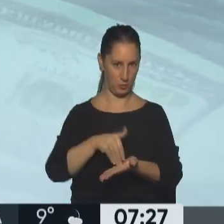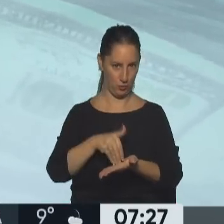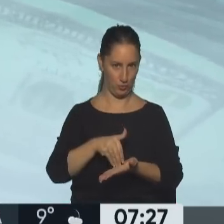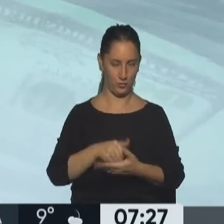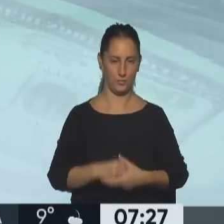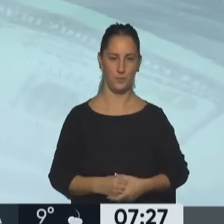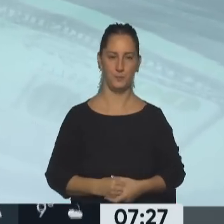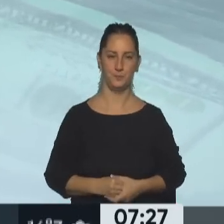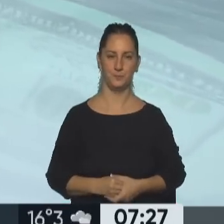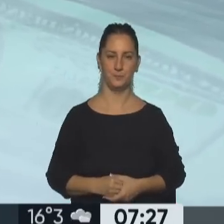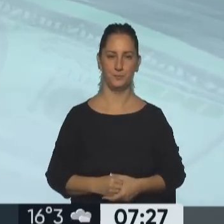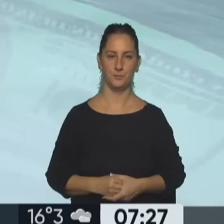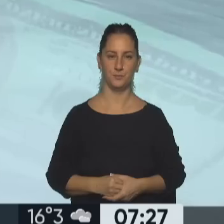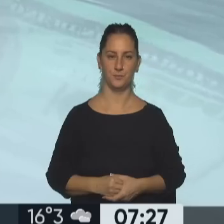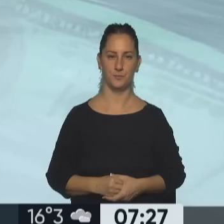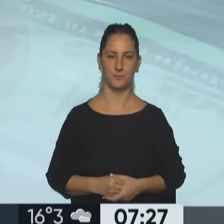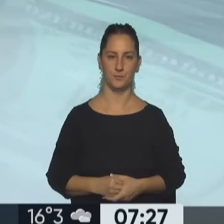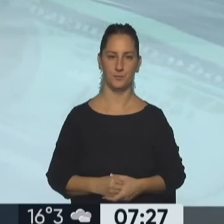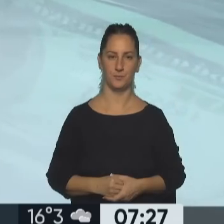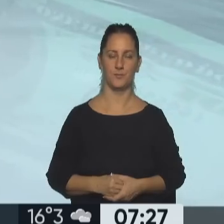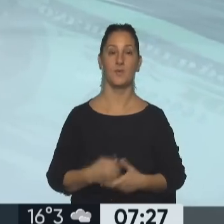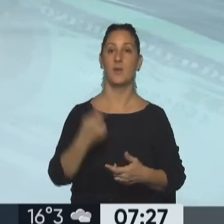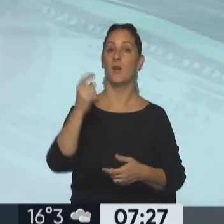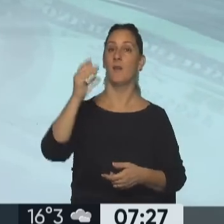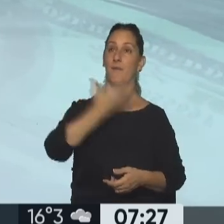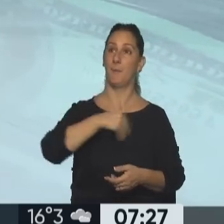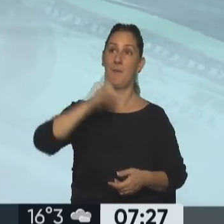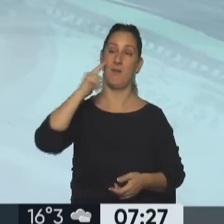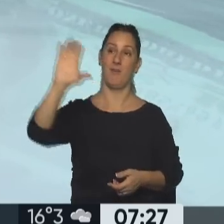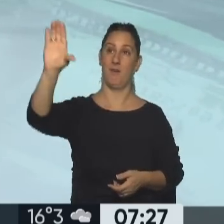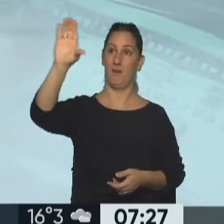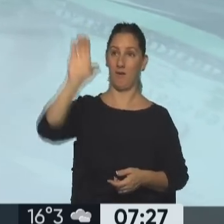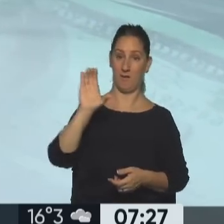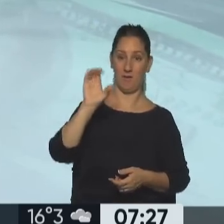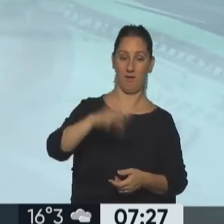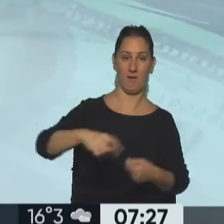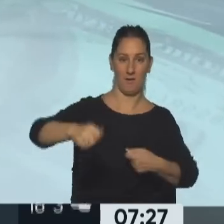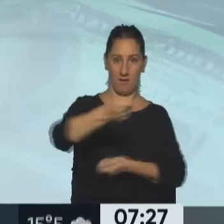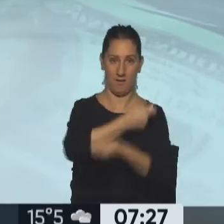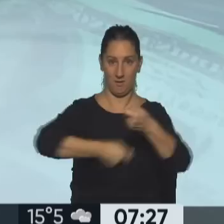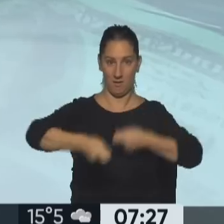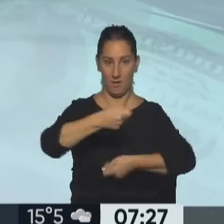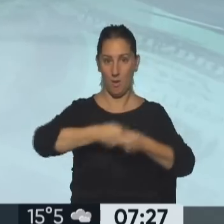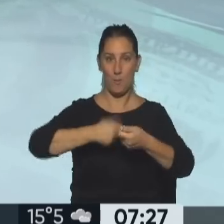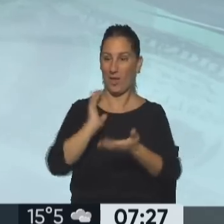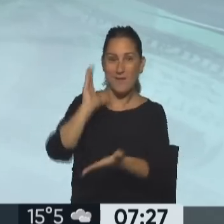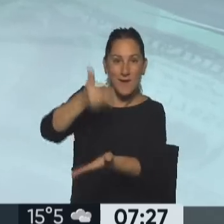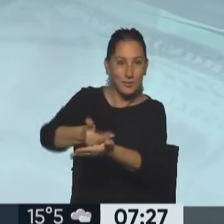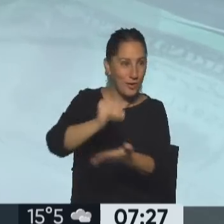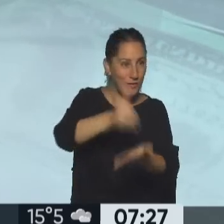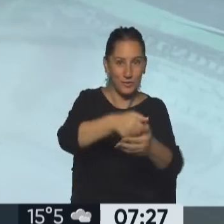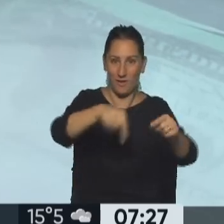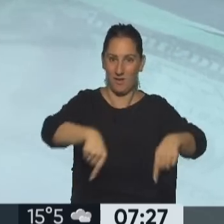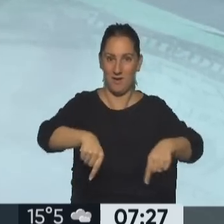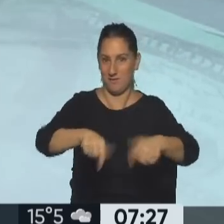ver, dinero que fue al circuito financiero, porque, digamos, no hay una vereda hecha con esa plata, digamos. A ver, bueno, ese es otro